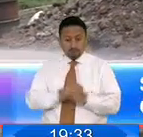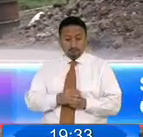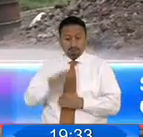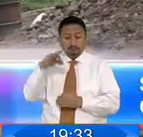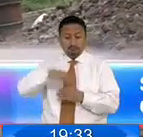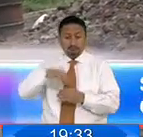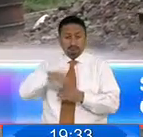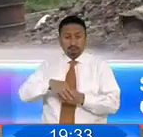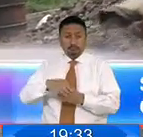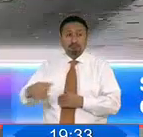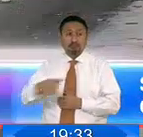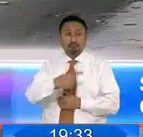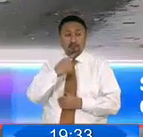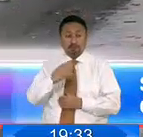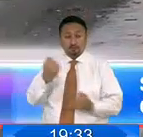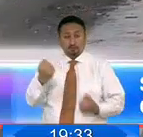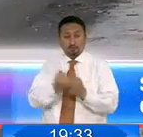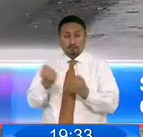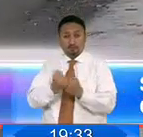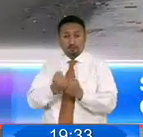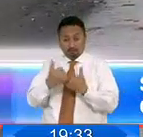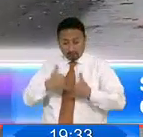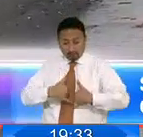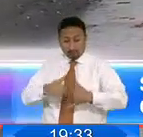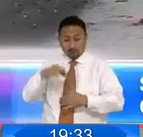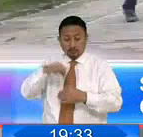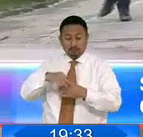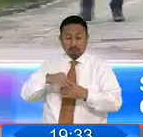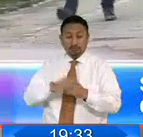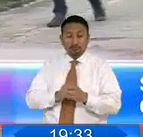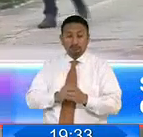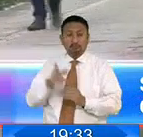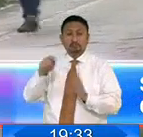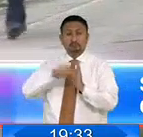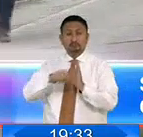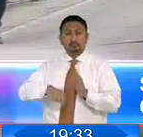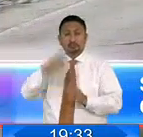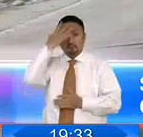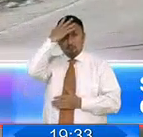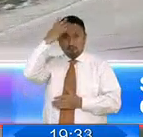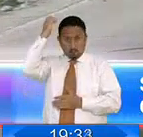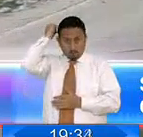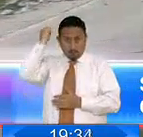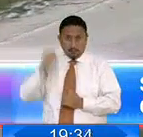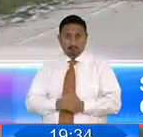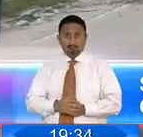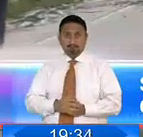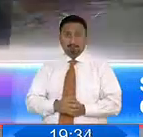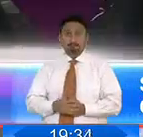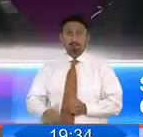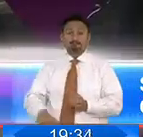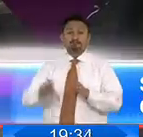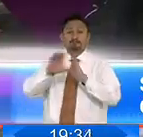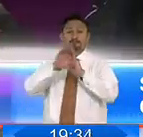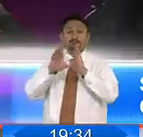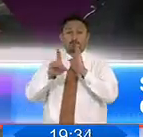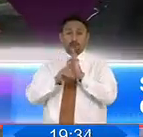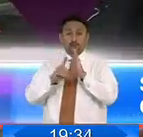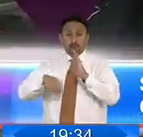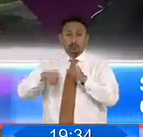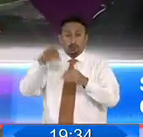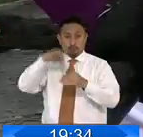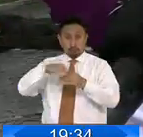las dudas que según ellos le favorece el derecho a continuar en la contienda electoral al doctor pérez si queremos crecer dice que el voto debe ser